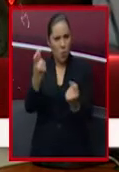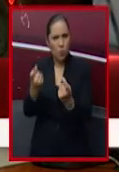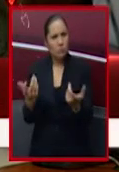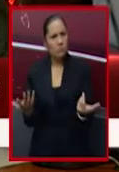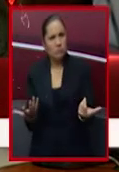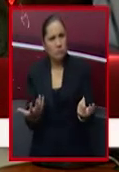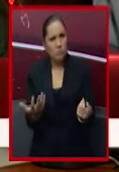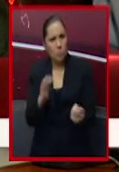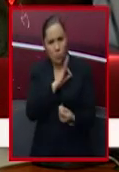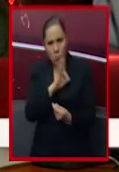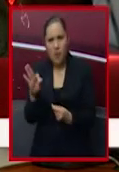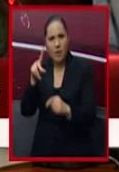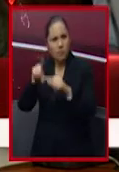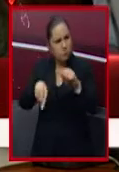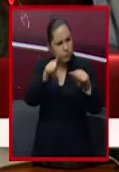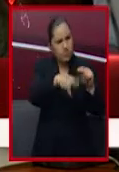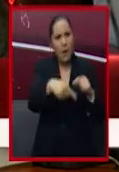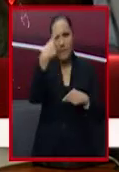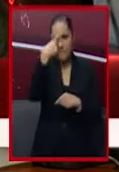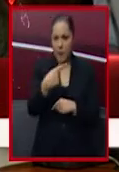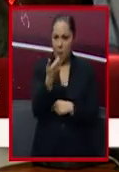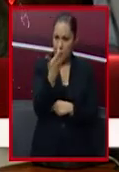de generar ahorros.